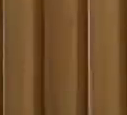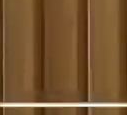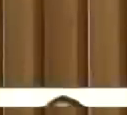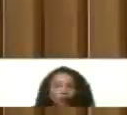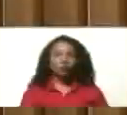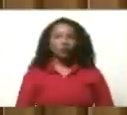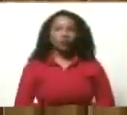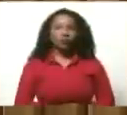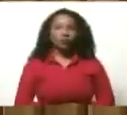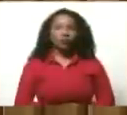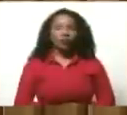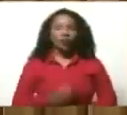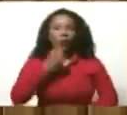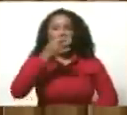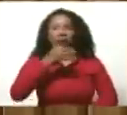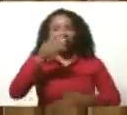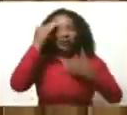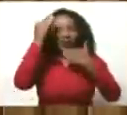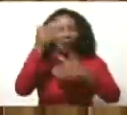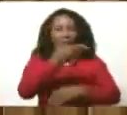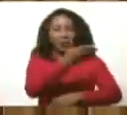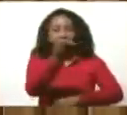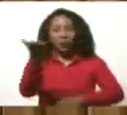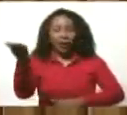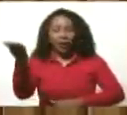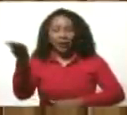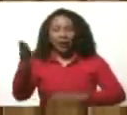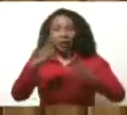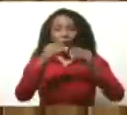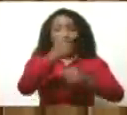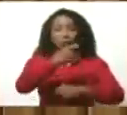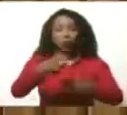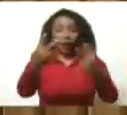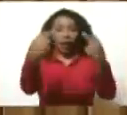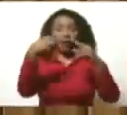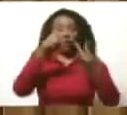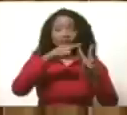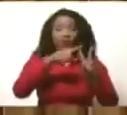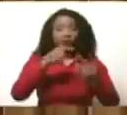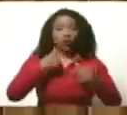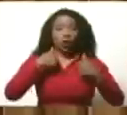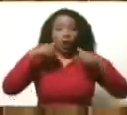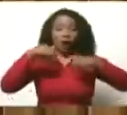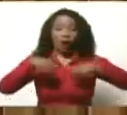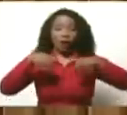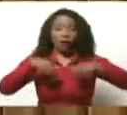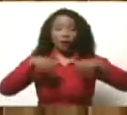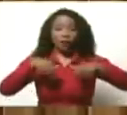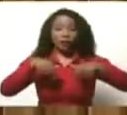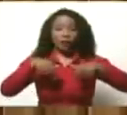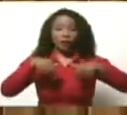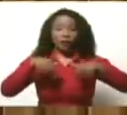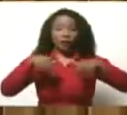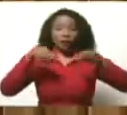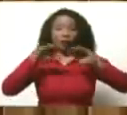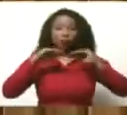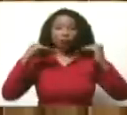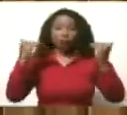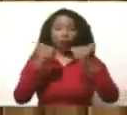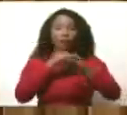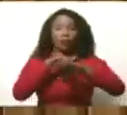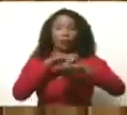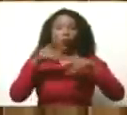Marilyn, buenas tardes. Un gusto en saludarte a ti y a toda la audiencia de Venezolana de Televisión. En efecto, me encuentro en el auditorio del Ministerio